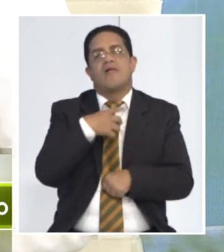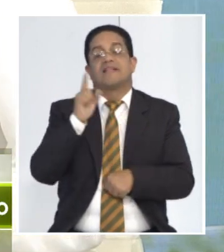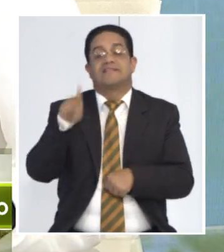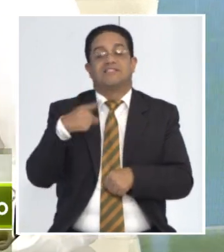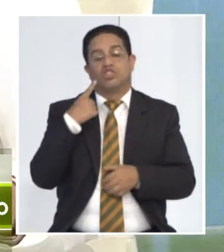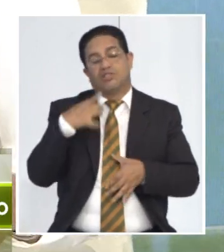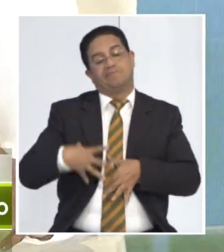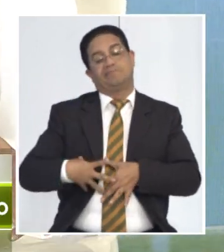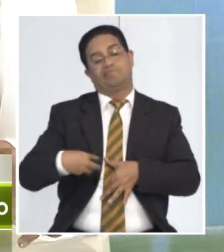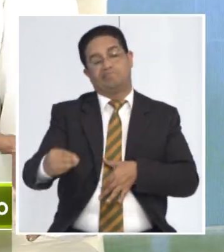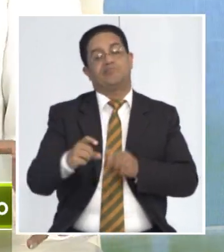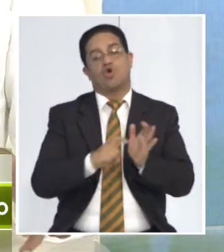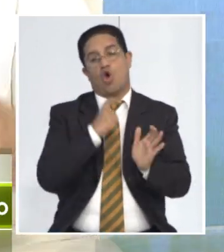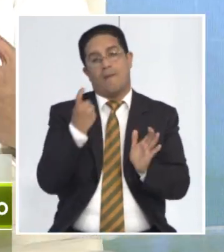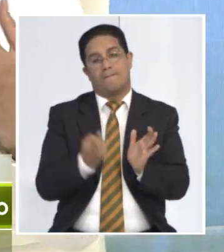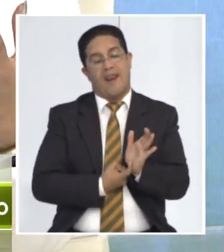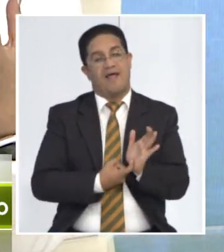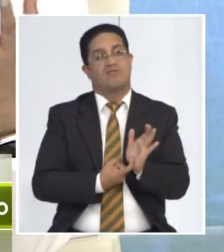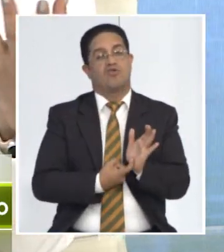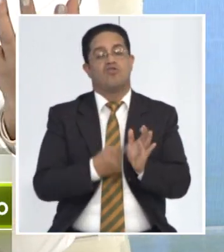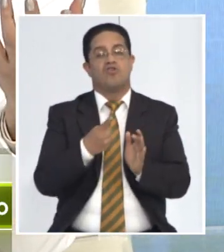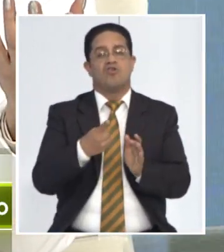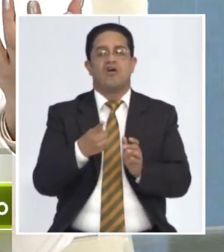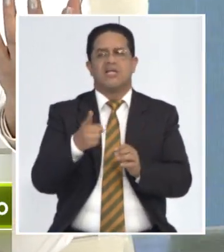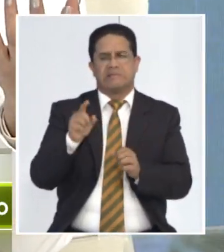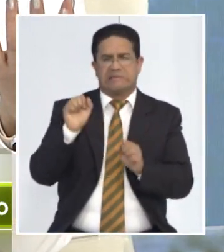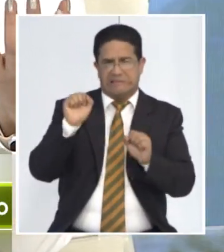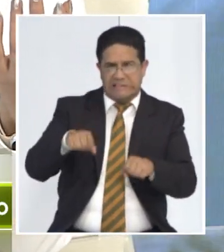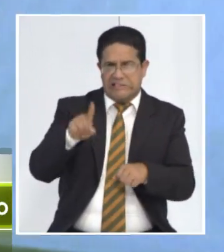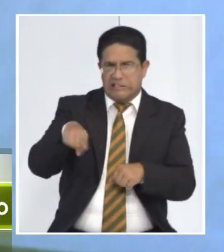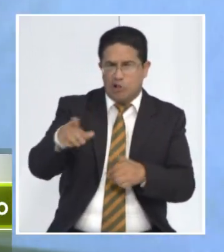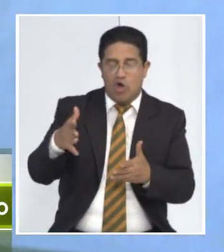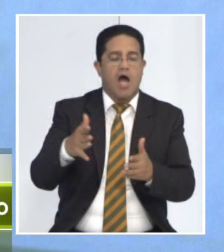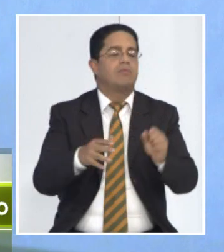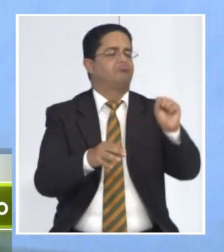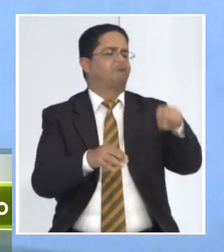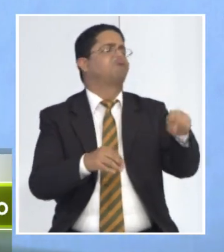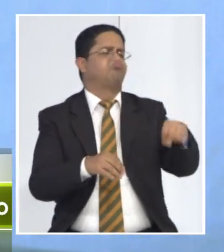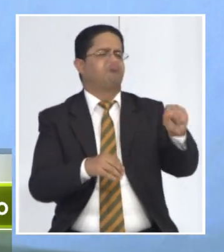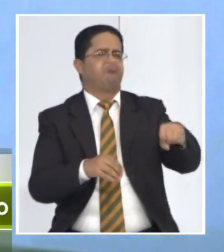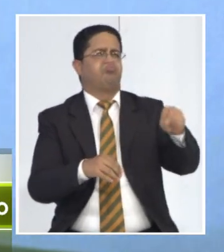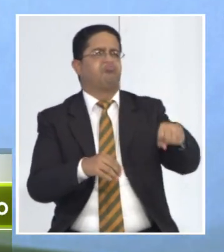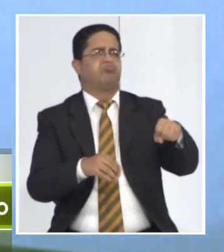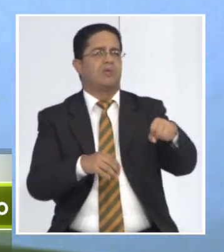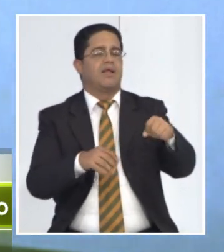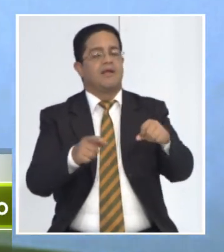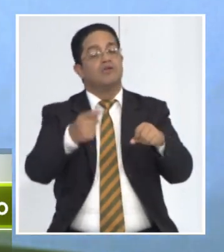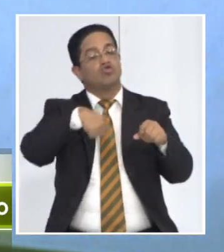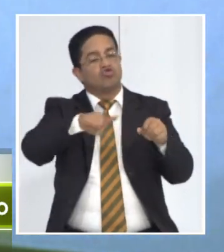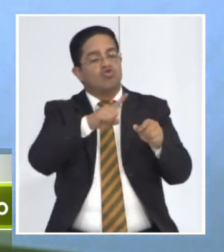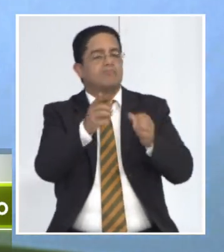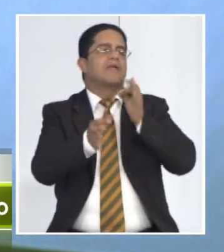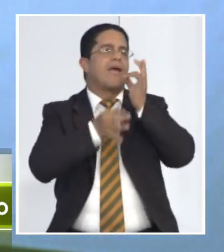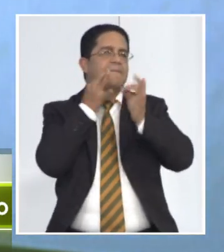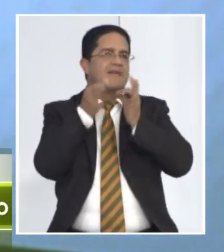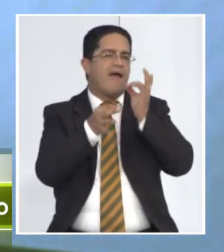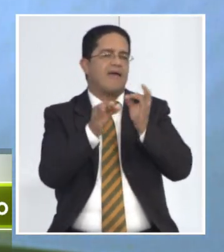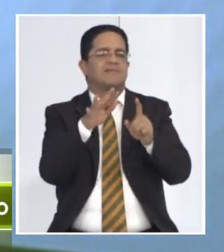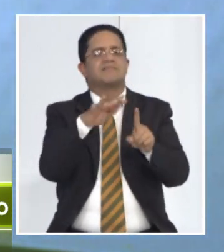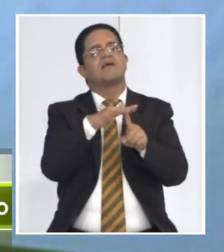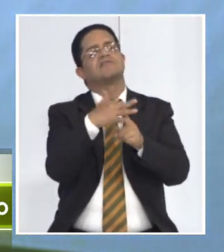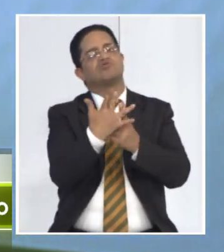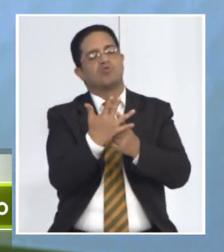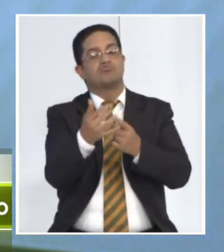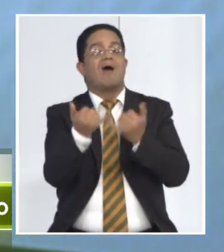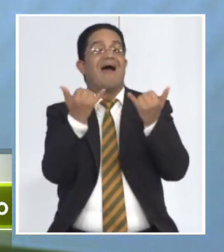completamente toda la vesícula, correcto. La vesícula. ¿Sigue siendo esto una realidad? Sí, sigue siendo una realidad. Bueno, vamos a hablar en el contexto de la